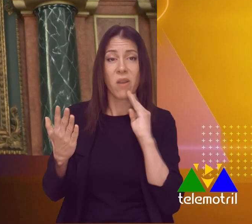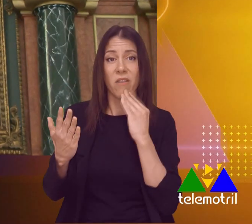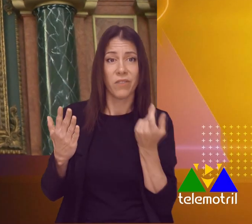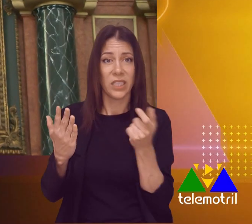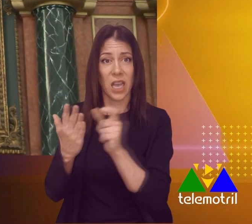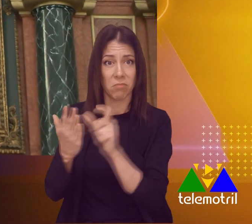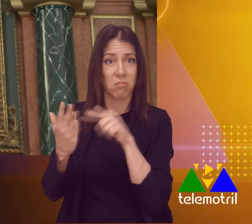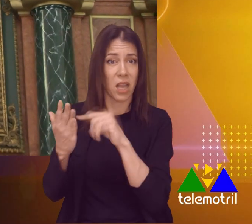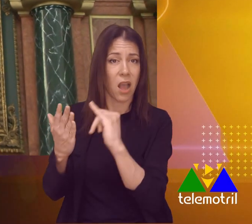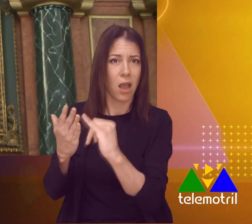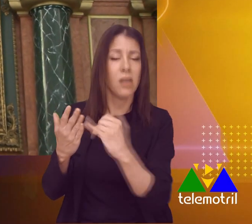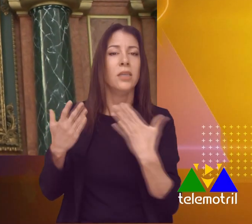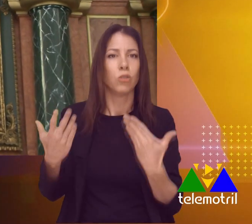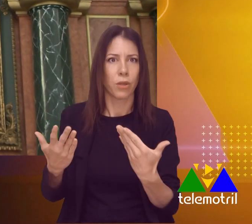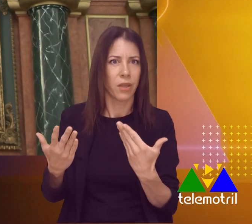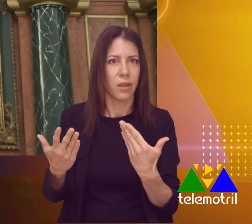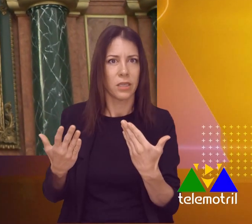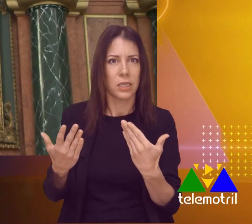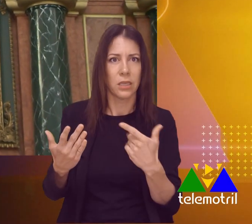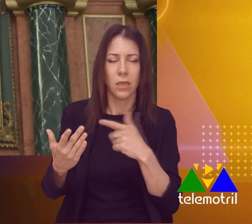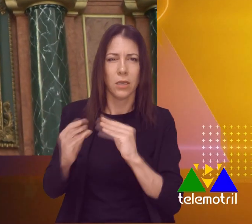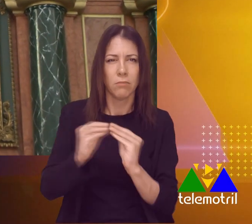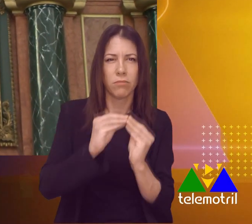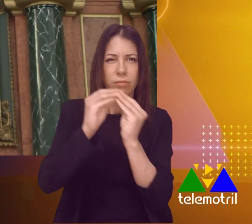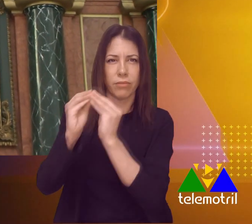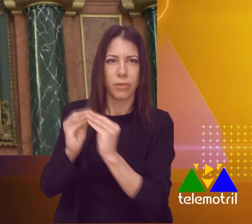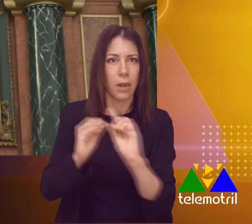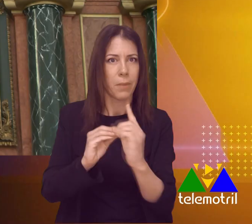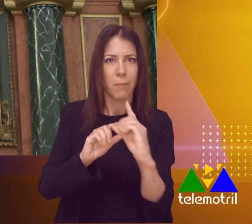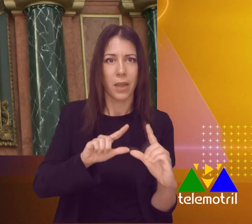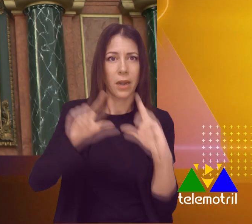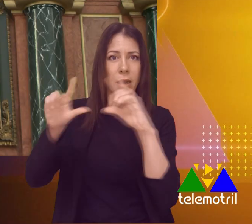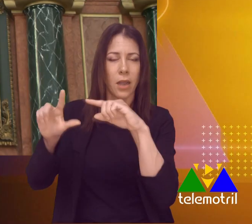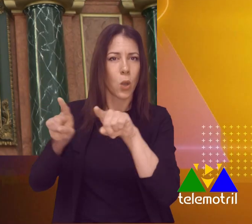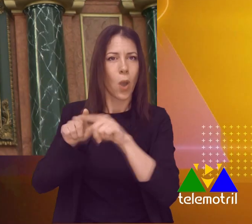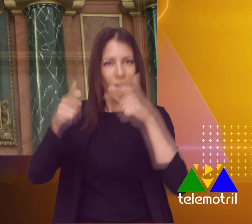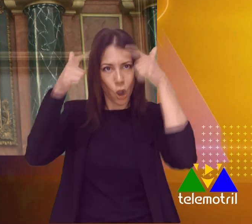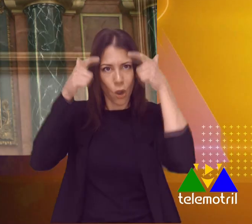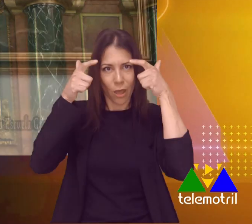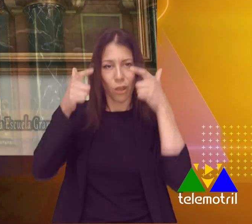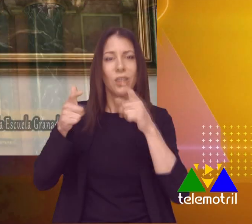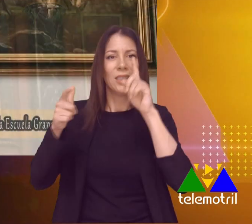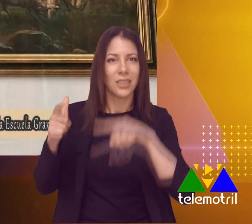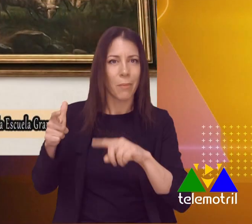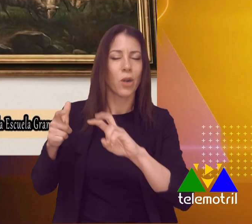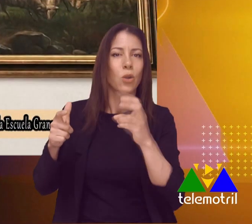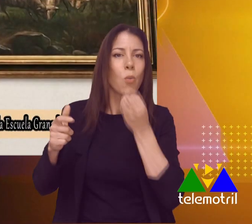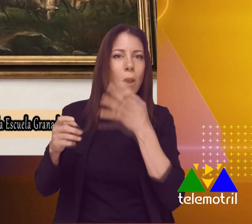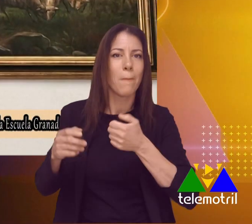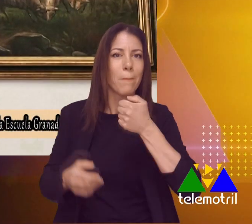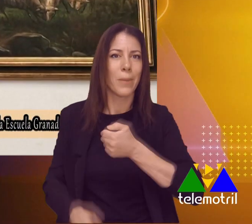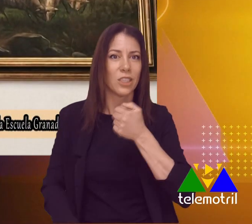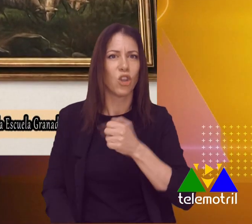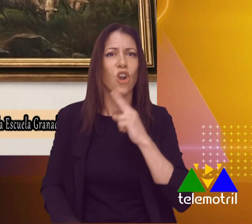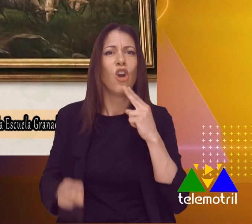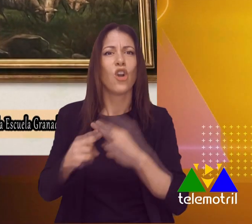de Arango, y evidentemente conformó ese primer retablo. ¿Quién lo coronaba? Que es un buen pastor, que por el inventario podemos saber que es de